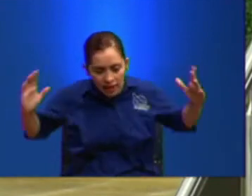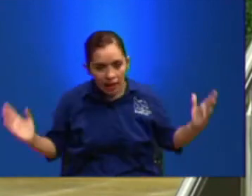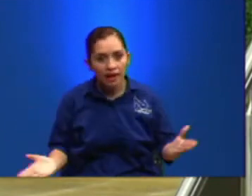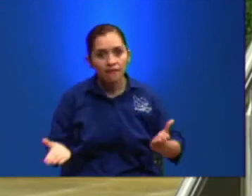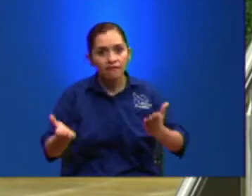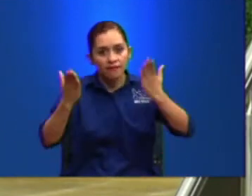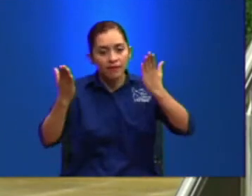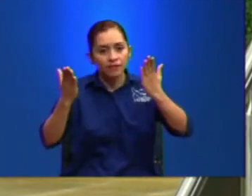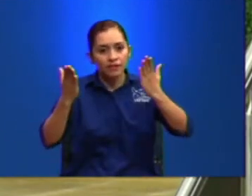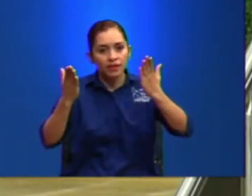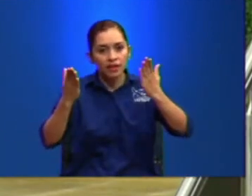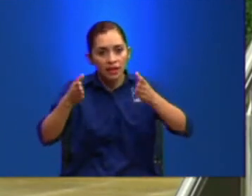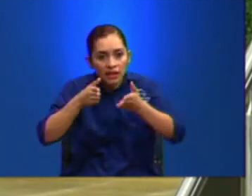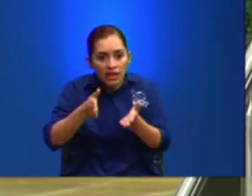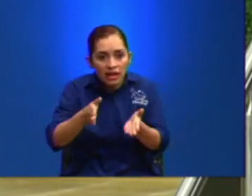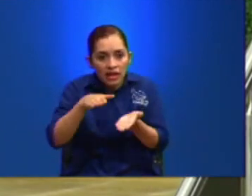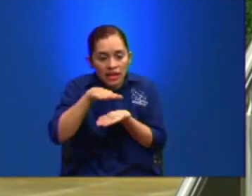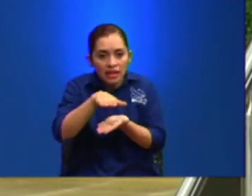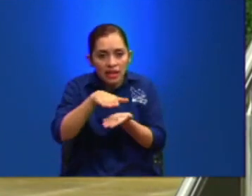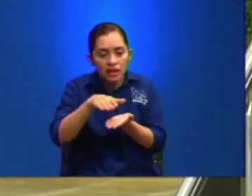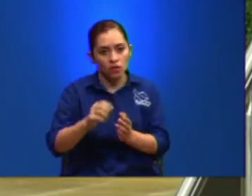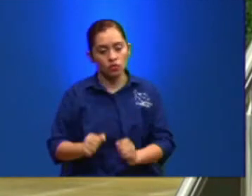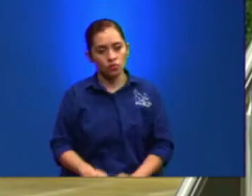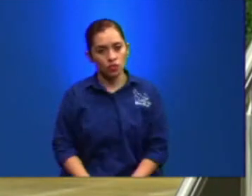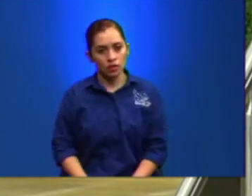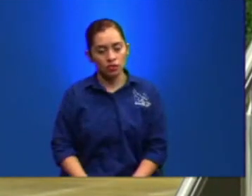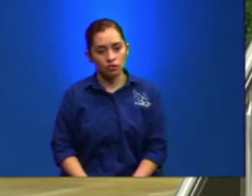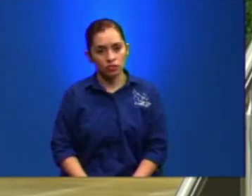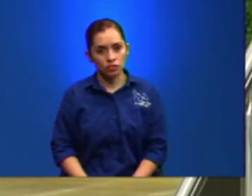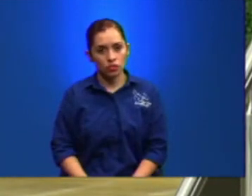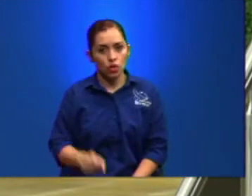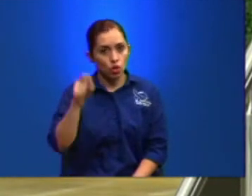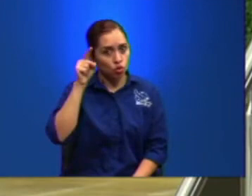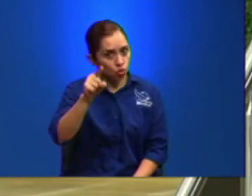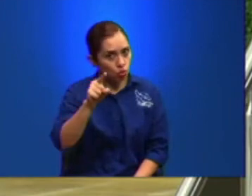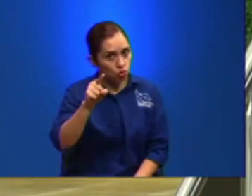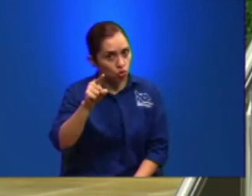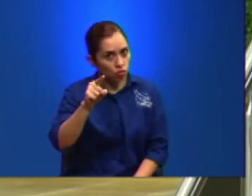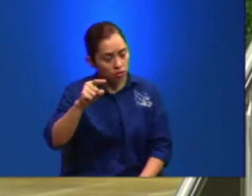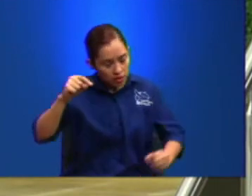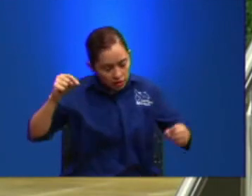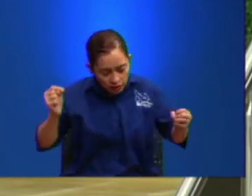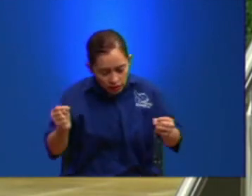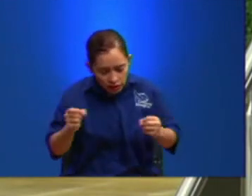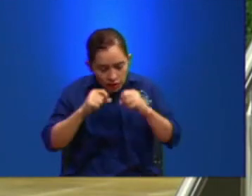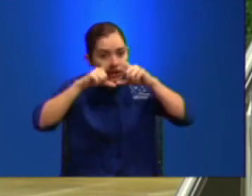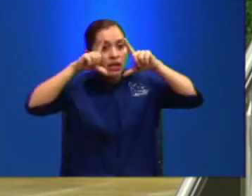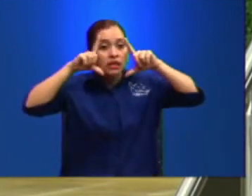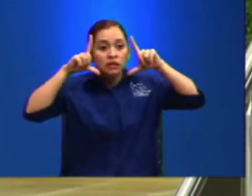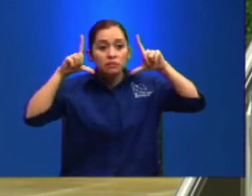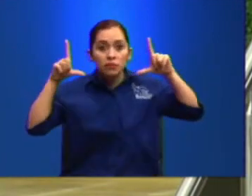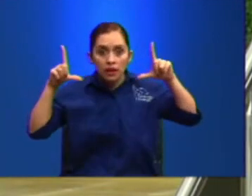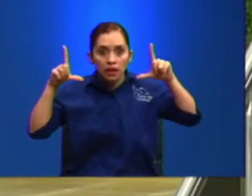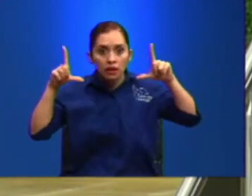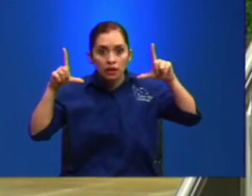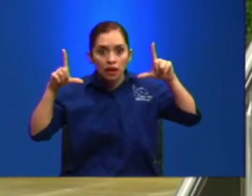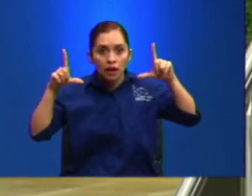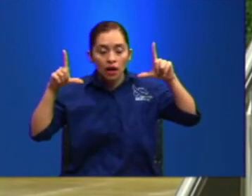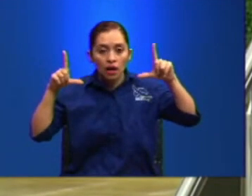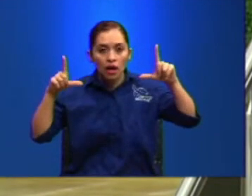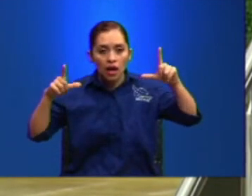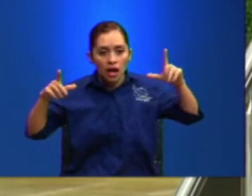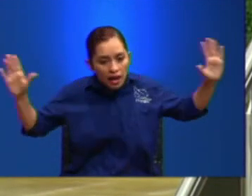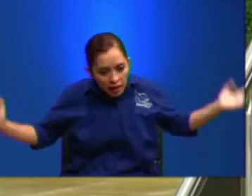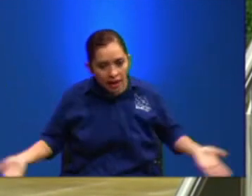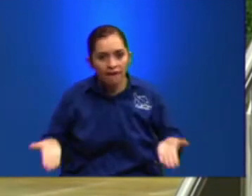te alumbrará cristo pero no te lo que dice ese pasaje despiértate tú que duermes y levántate entre los muertos en donde está durmiendo el cuate